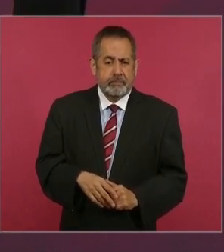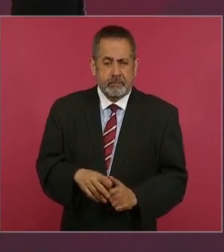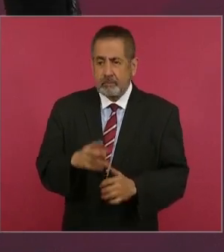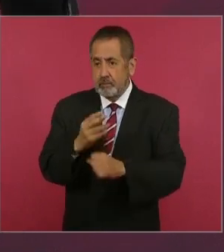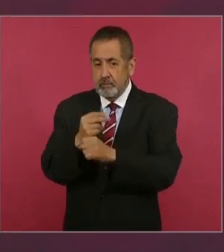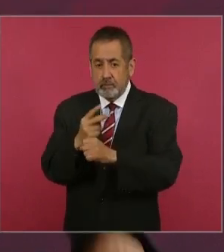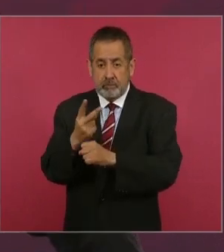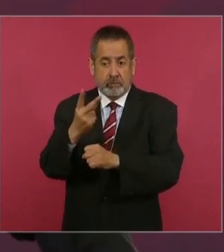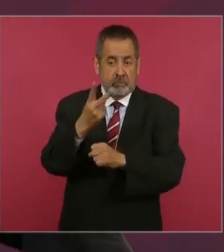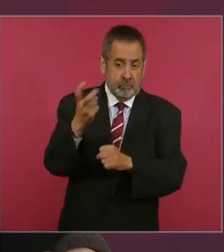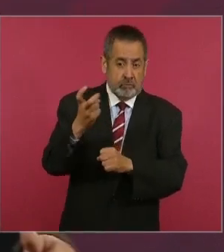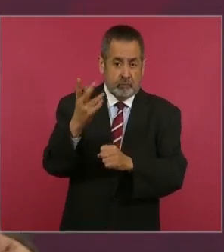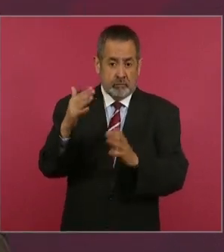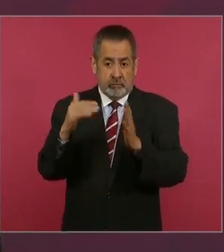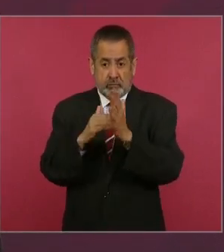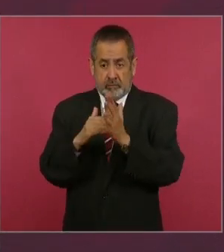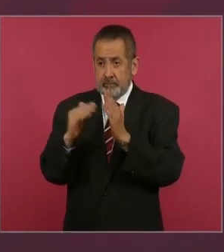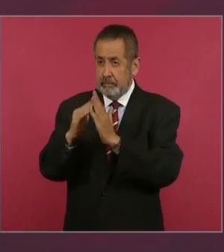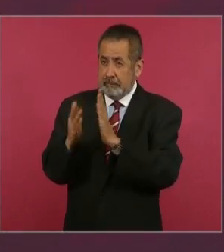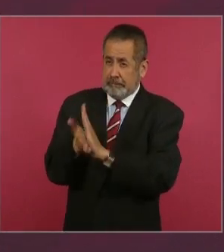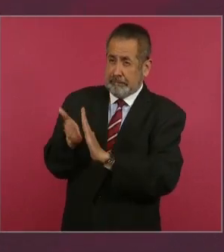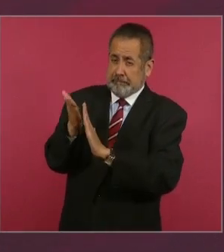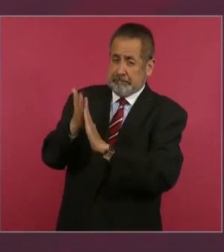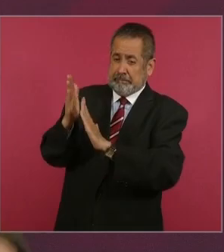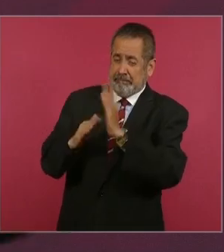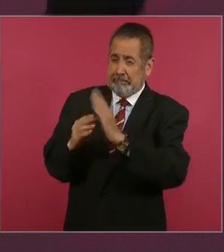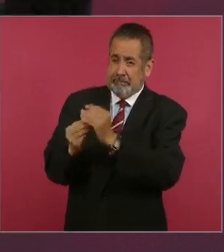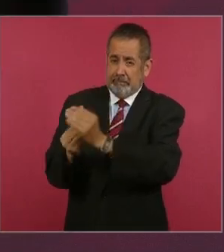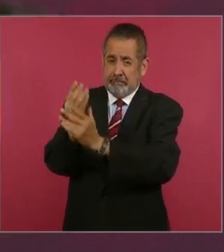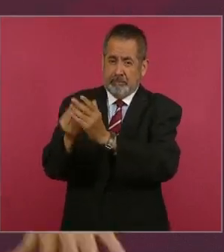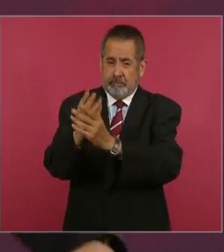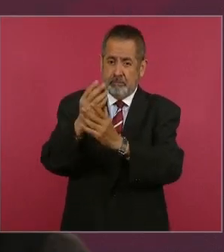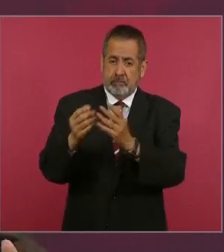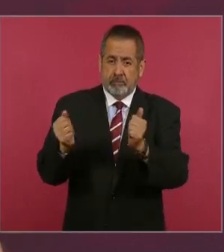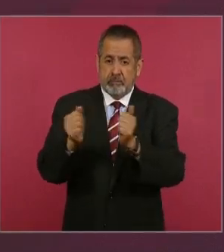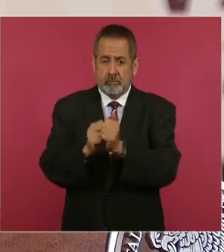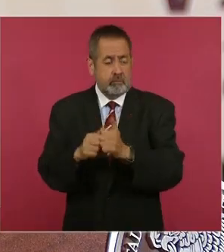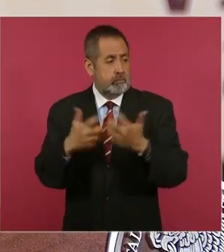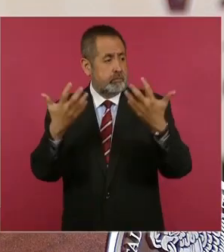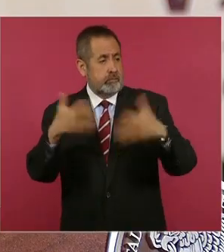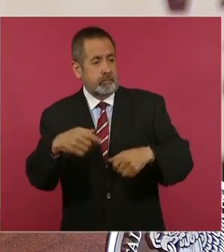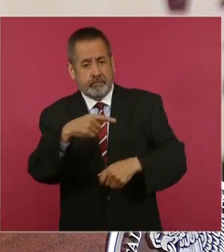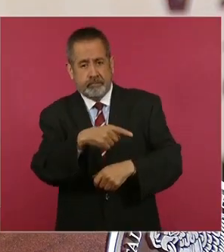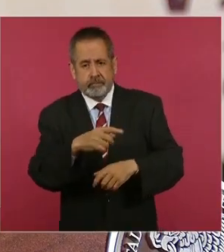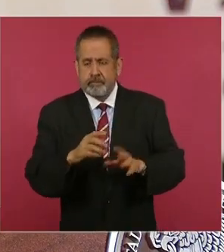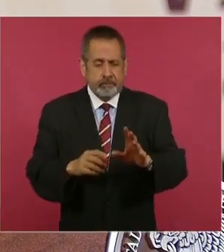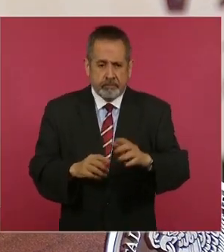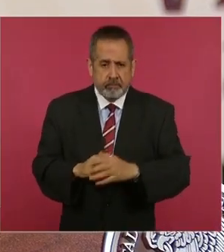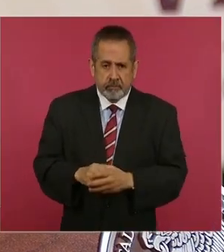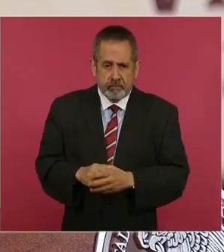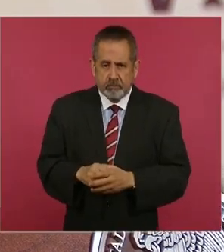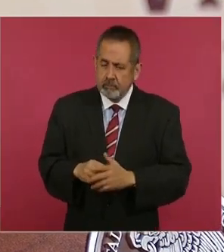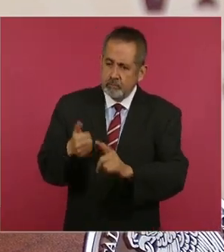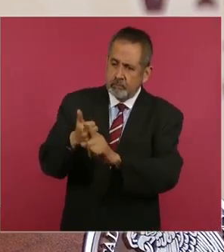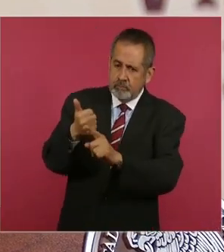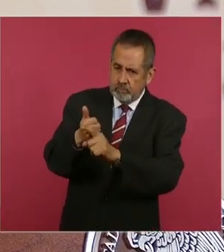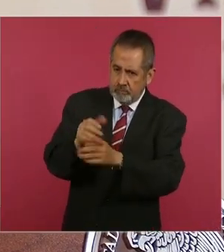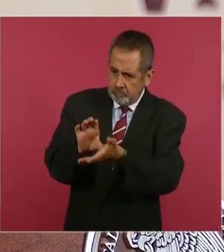250,000 viviendas Sí con empresas es